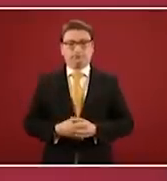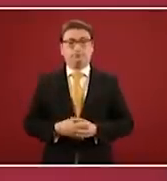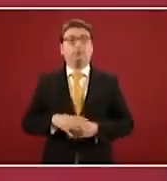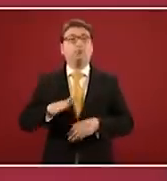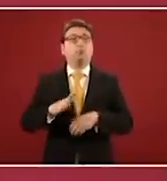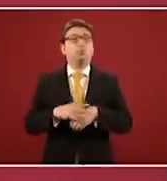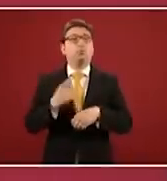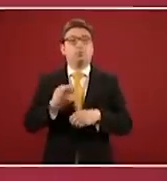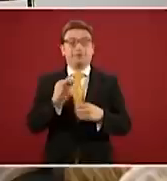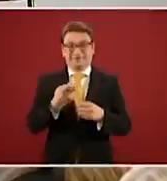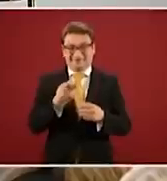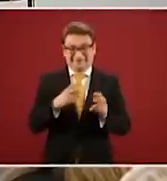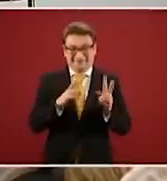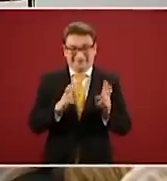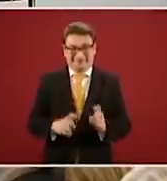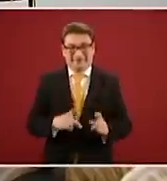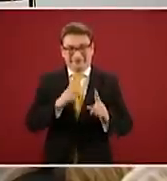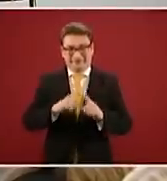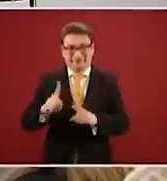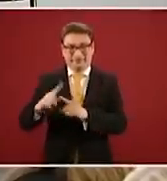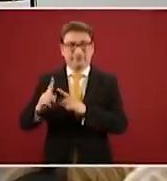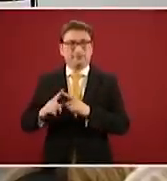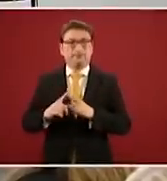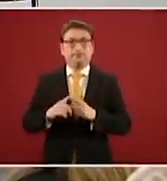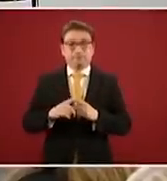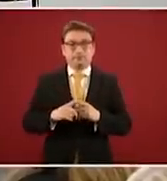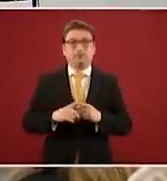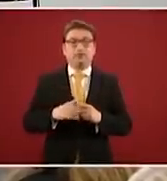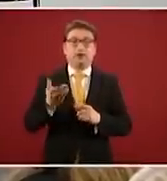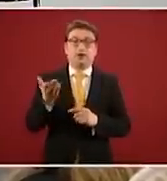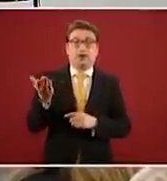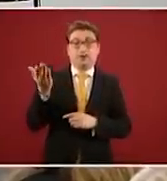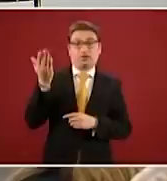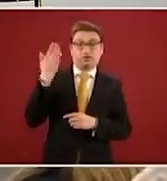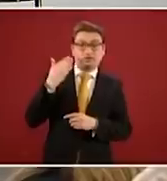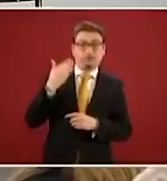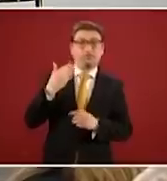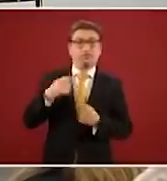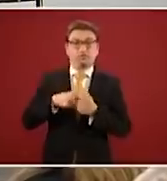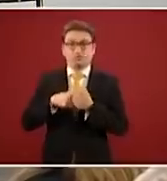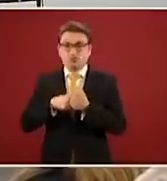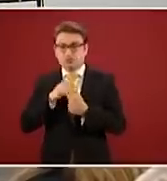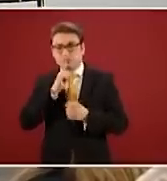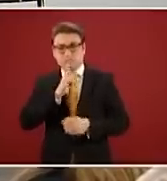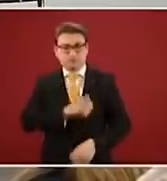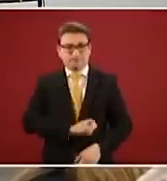asuntos se ocultaban.